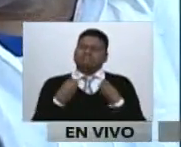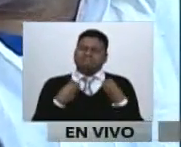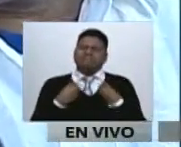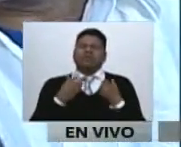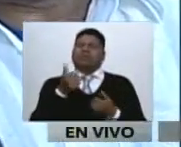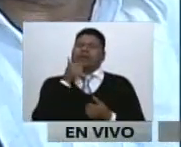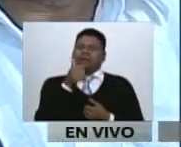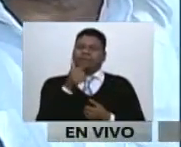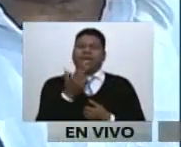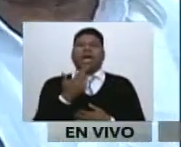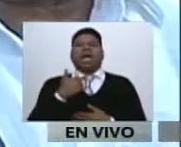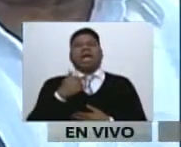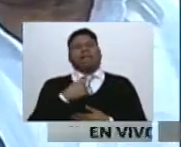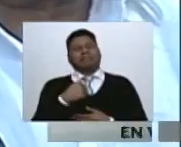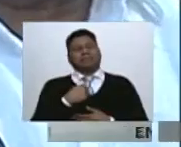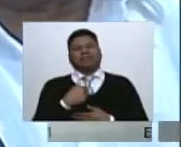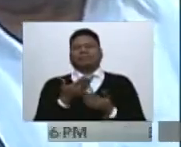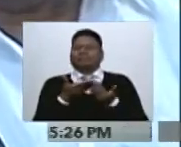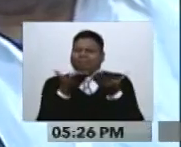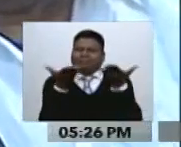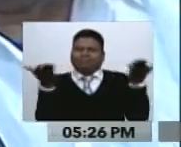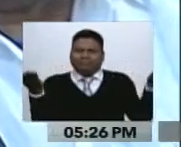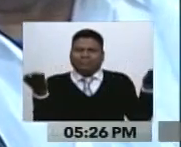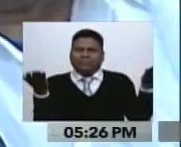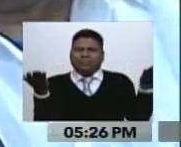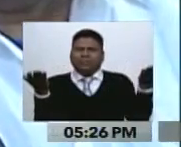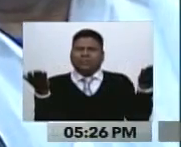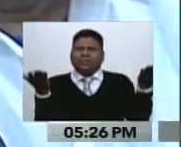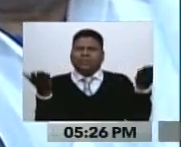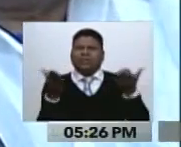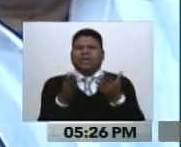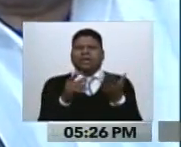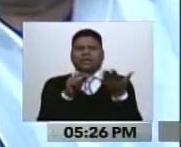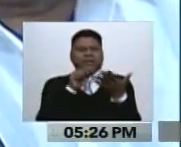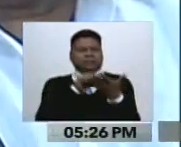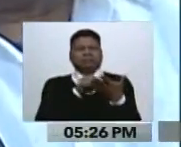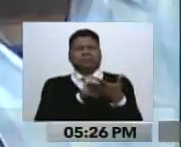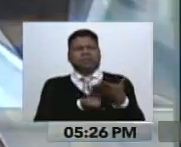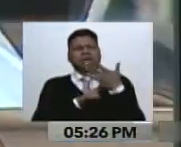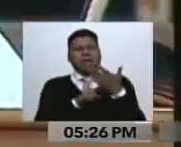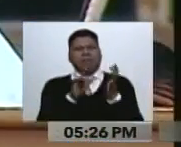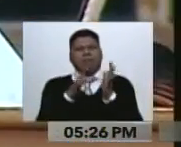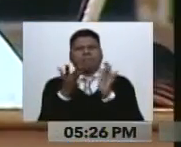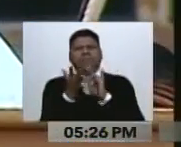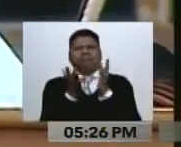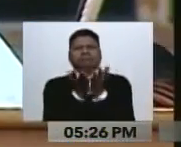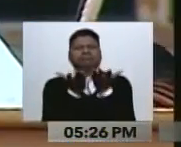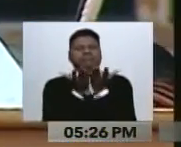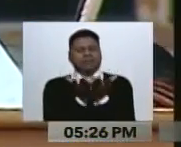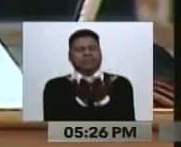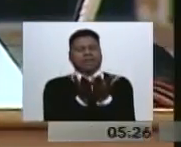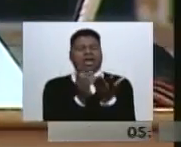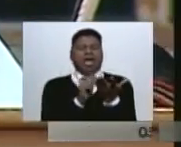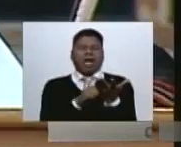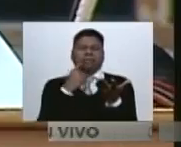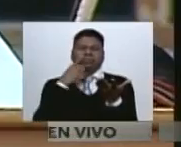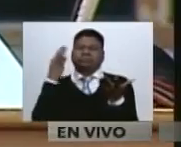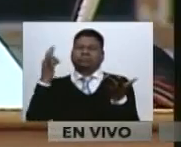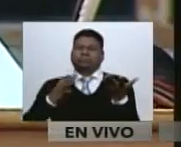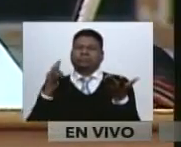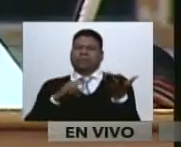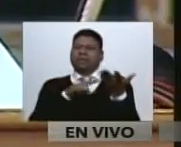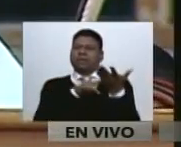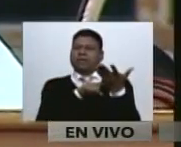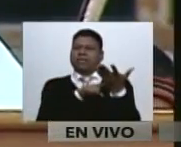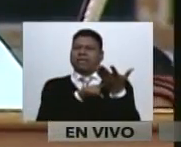mí solo me queda decirles que tomemos este evangelio en serio. El espíritu del Señor